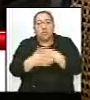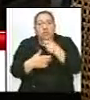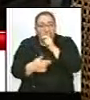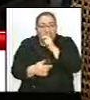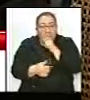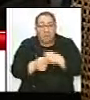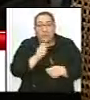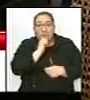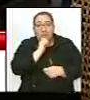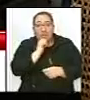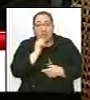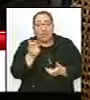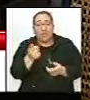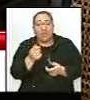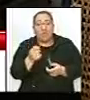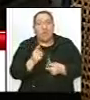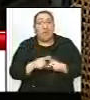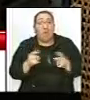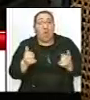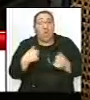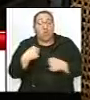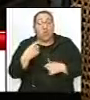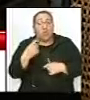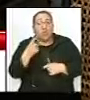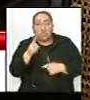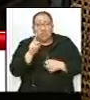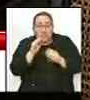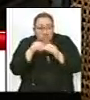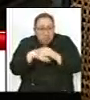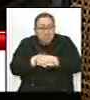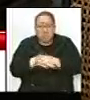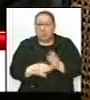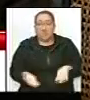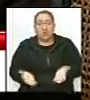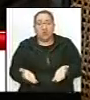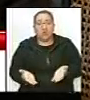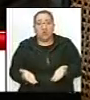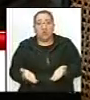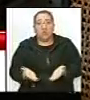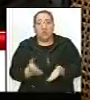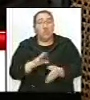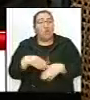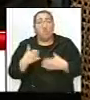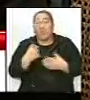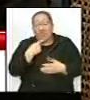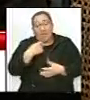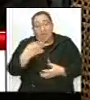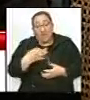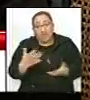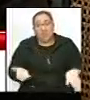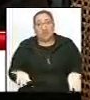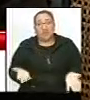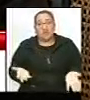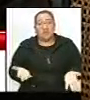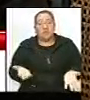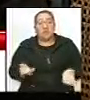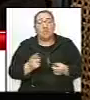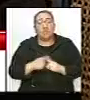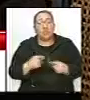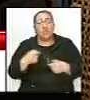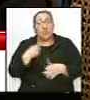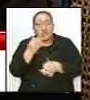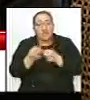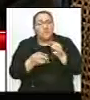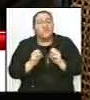negar, no voy a ocultar con un dedo, ni el sol, ni la verdad. Tengo que decir